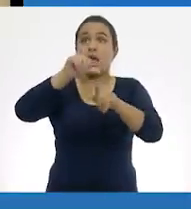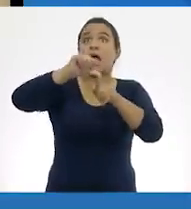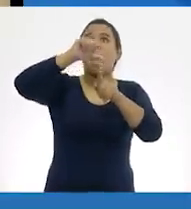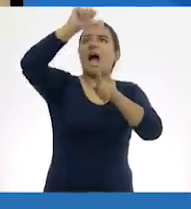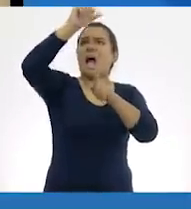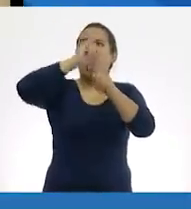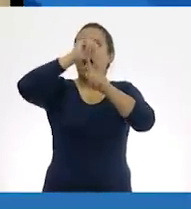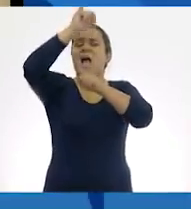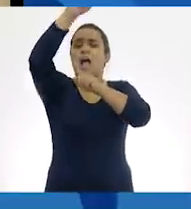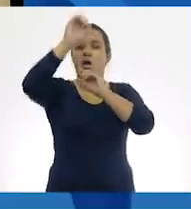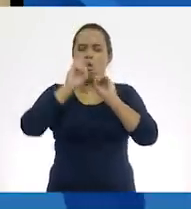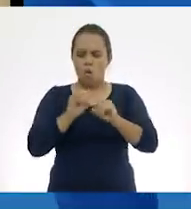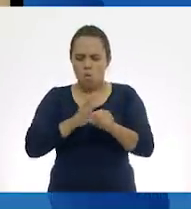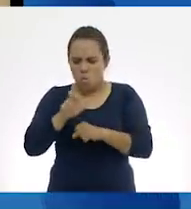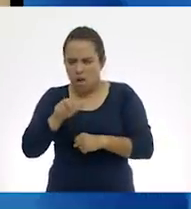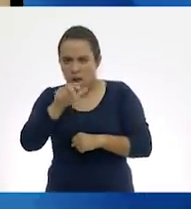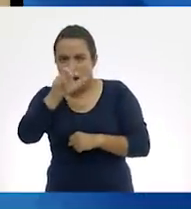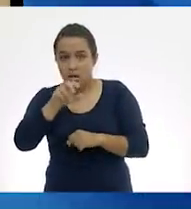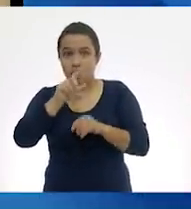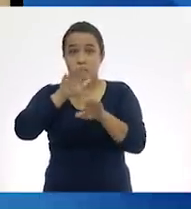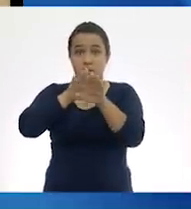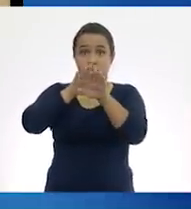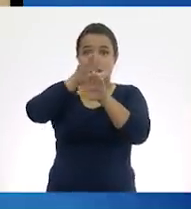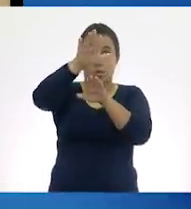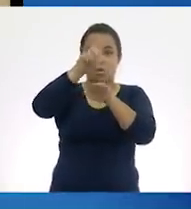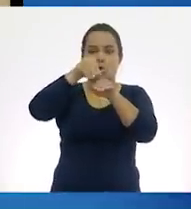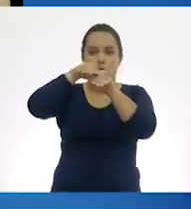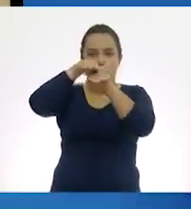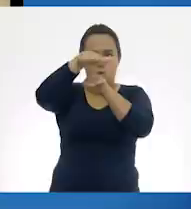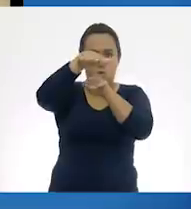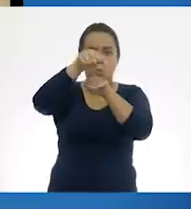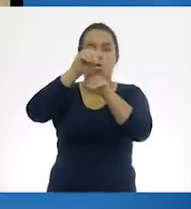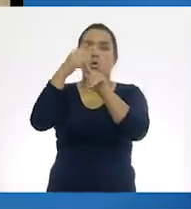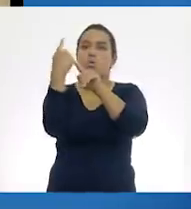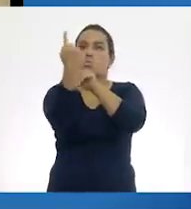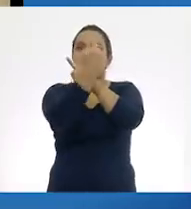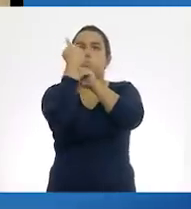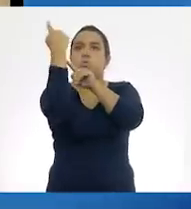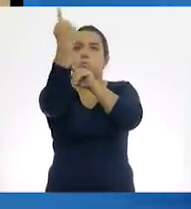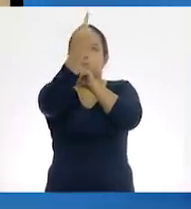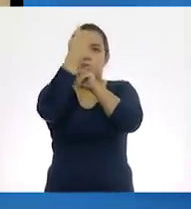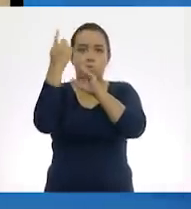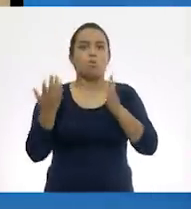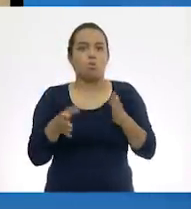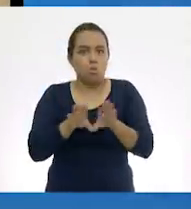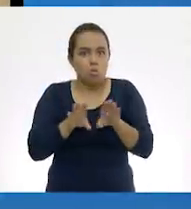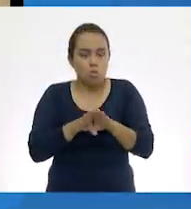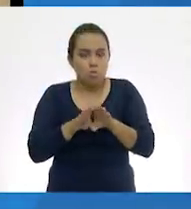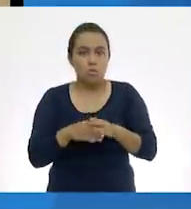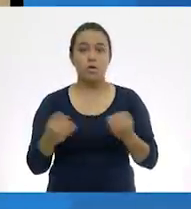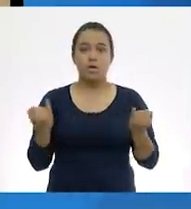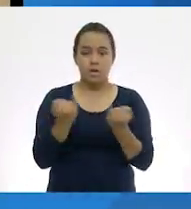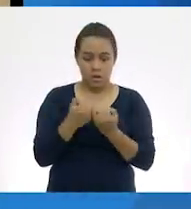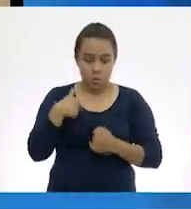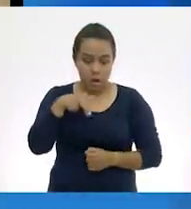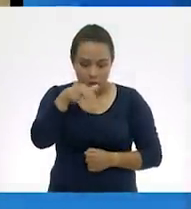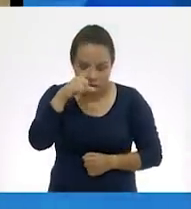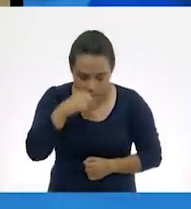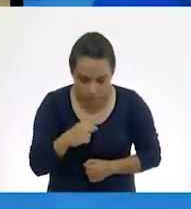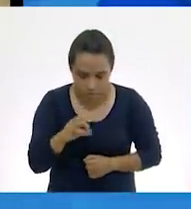es, qué tipo de escalera es, si es vertical, si es diagonal, si es en espiral. Y luego tenemos que fijarnos si no hay obstáculos en el